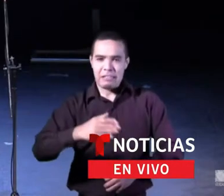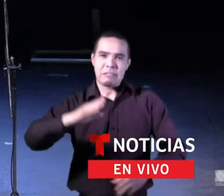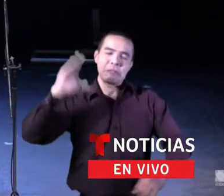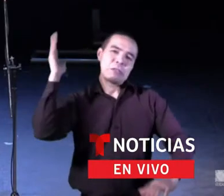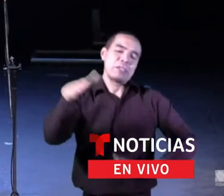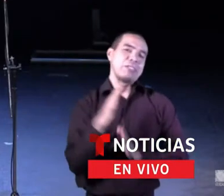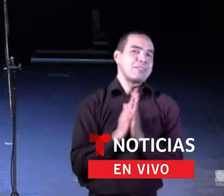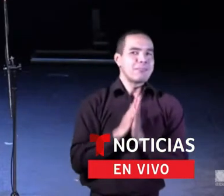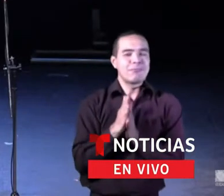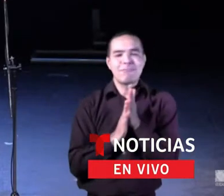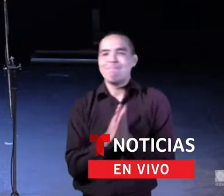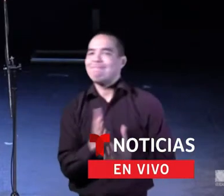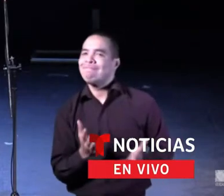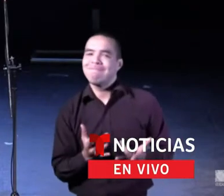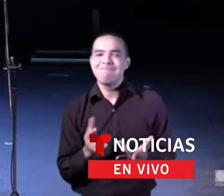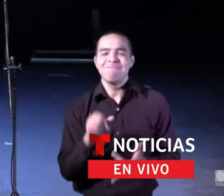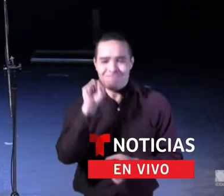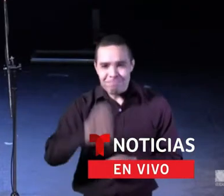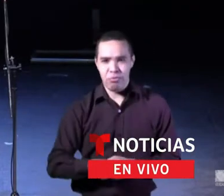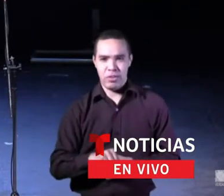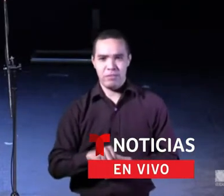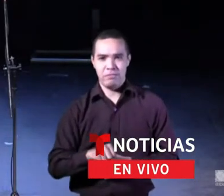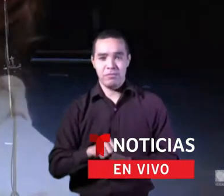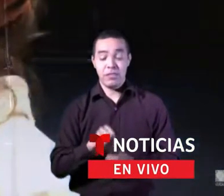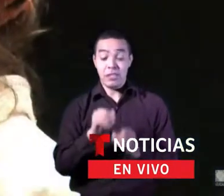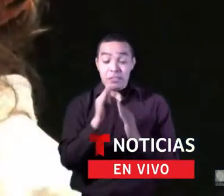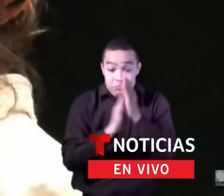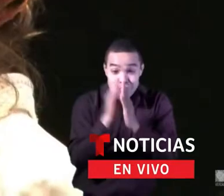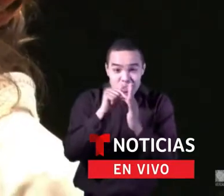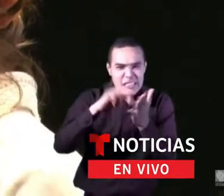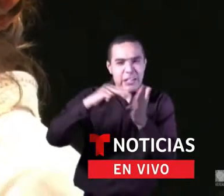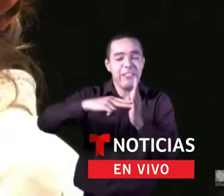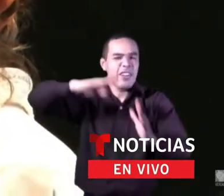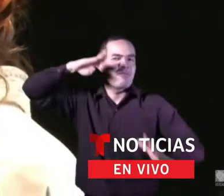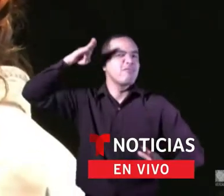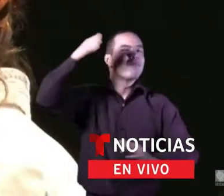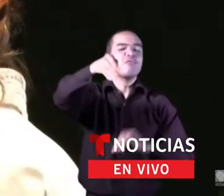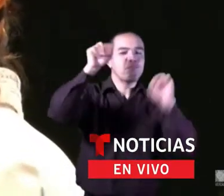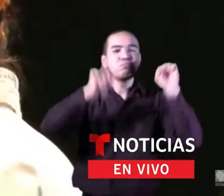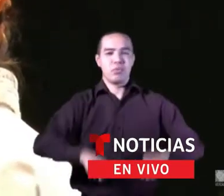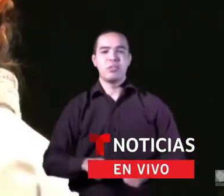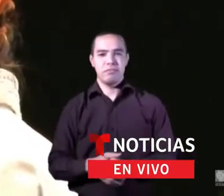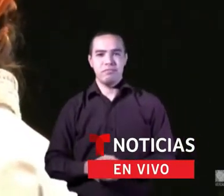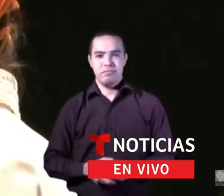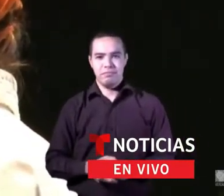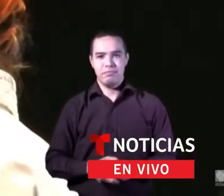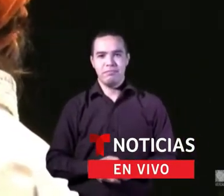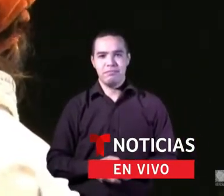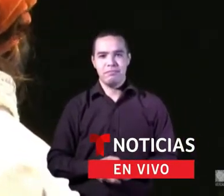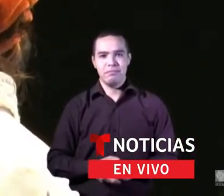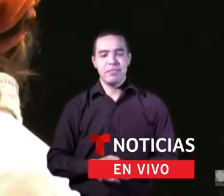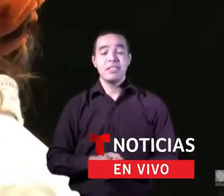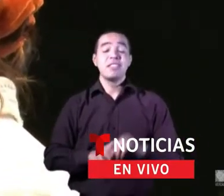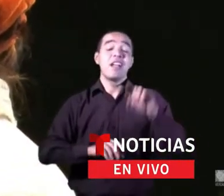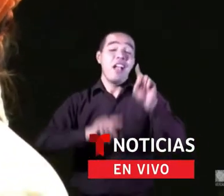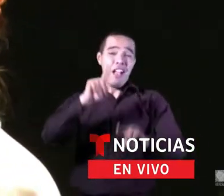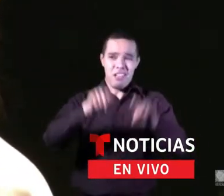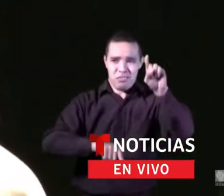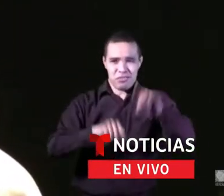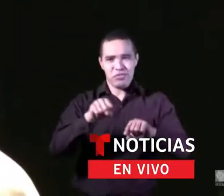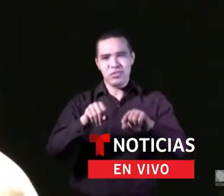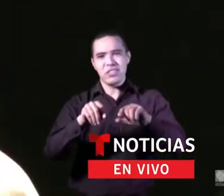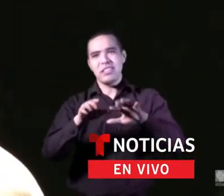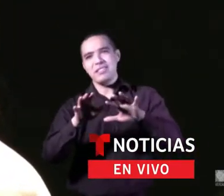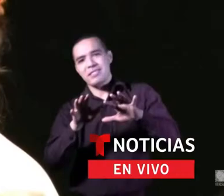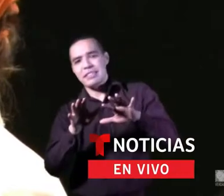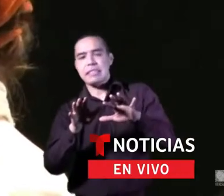y si hay esperanza hay futuro quiénes padecimos las acciones y las omisiones de los